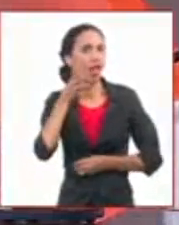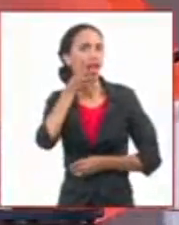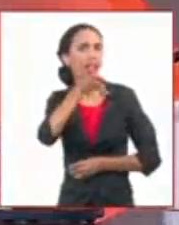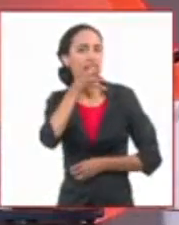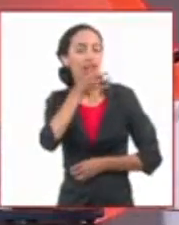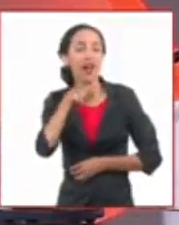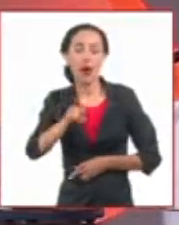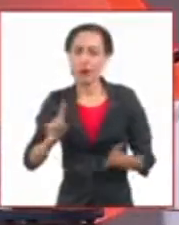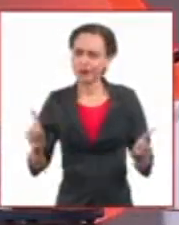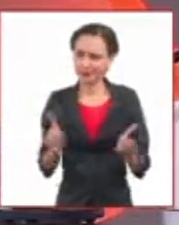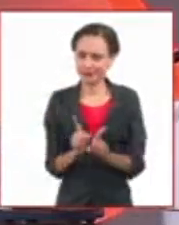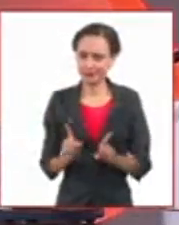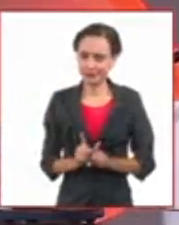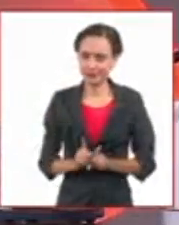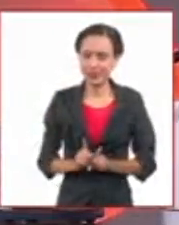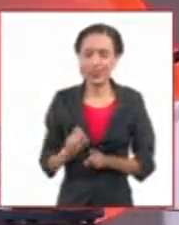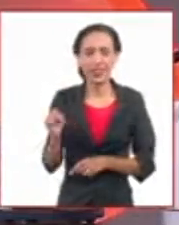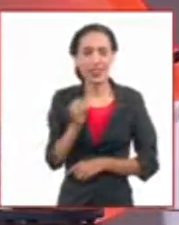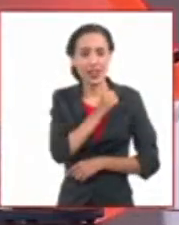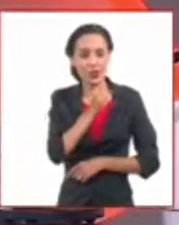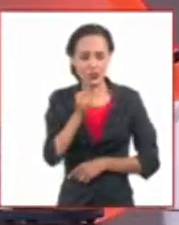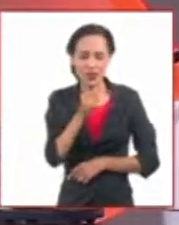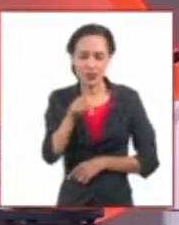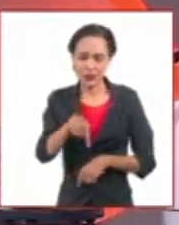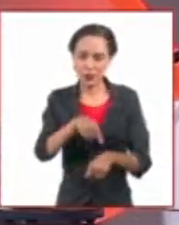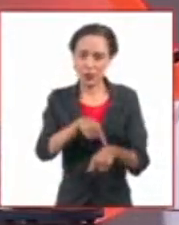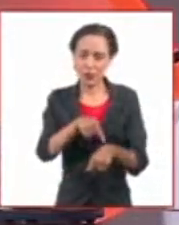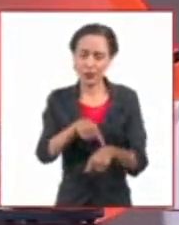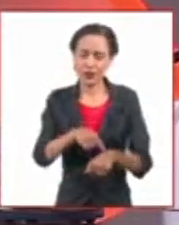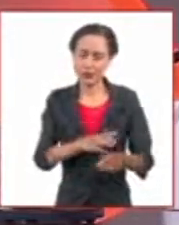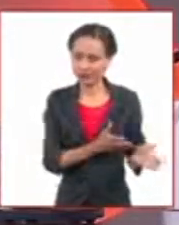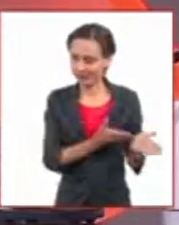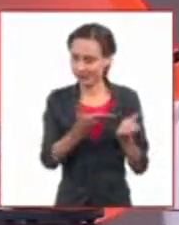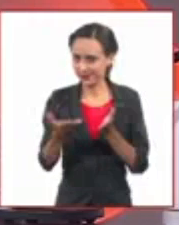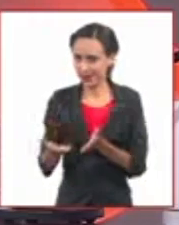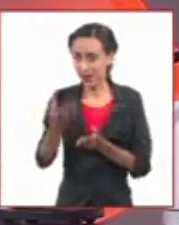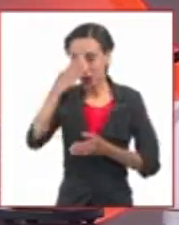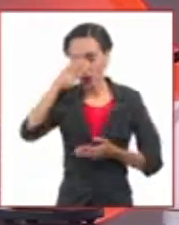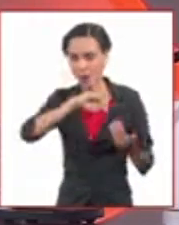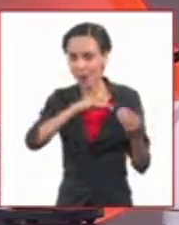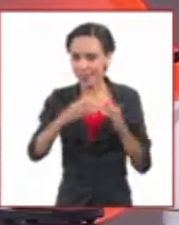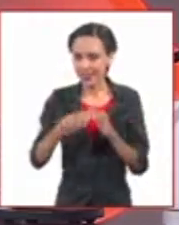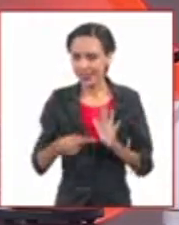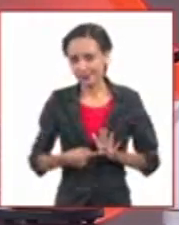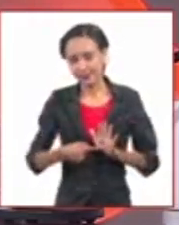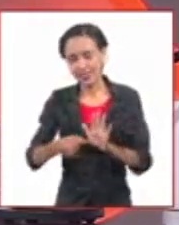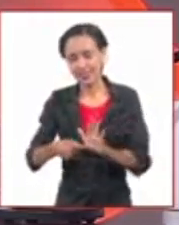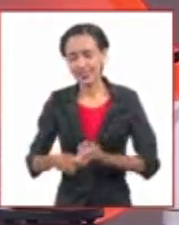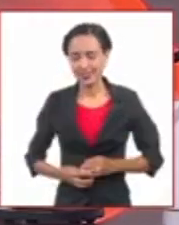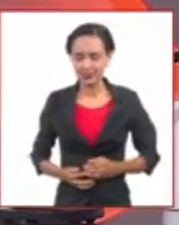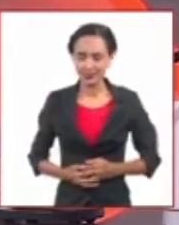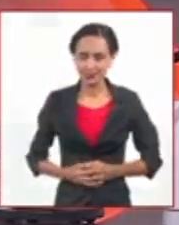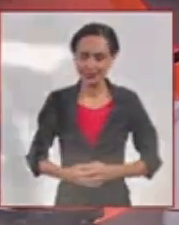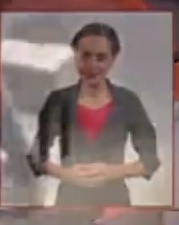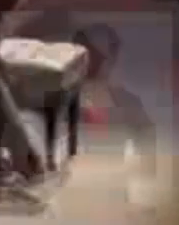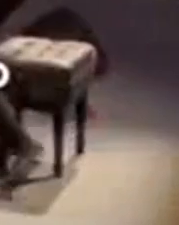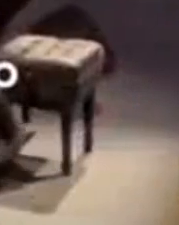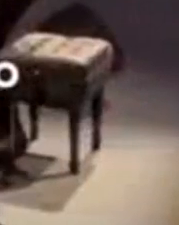fragmentos de momentos de este concierto que cubadebate ha recogido hoy en nuestra página web